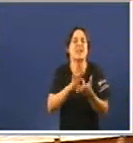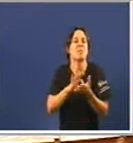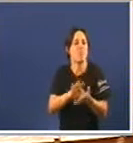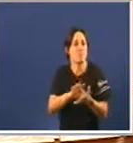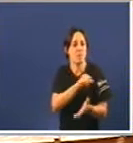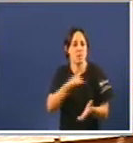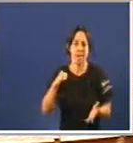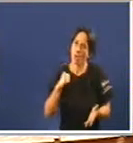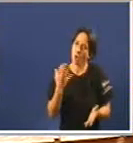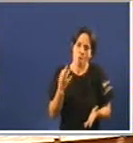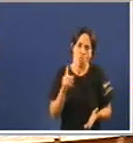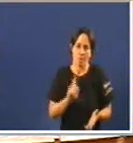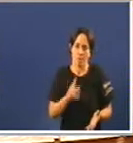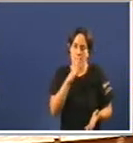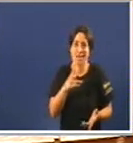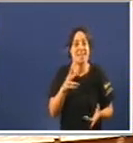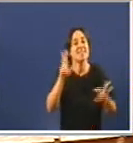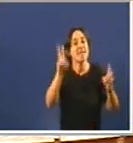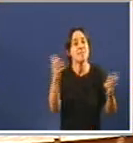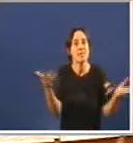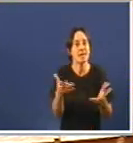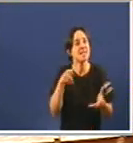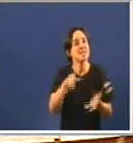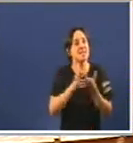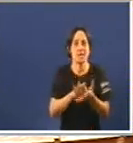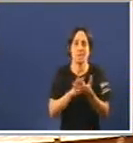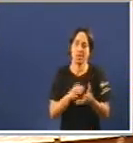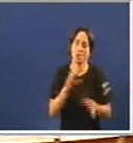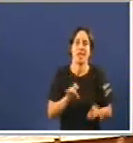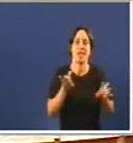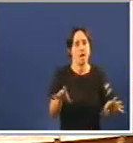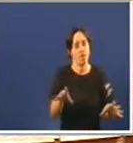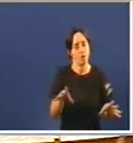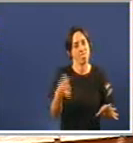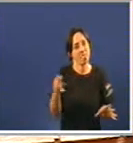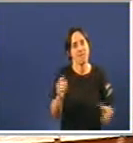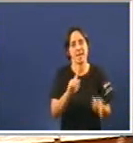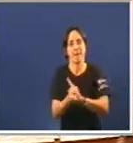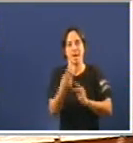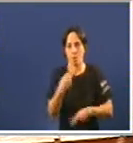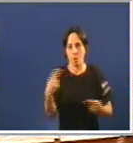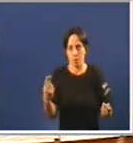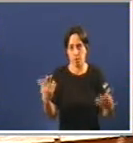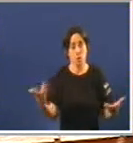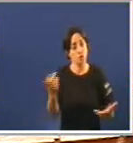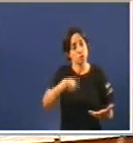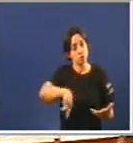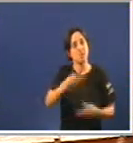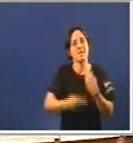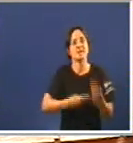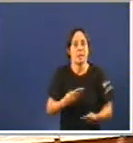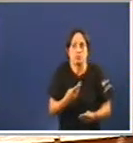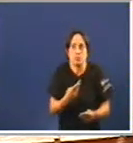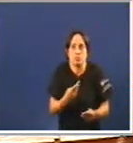porque a atención ás emerxencias é un servizo moi delicado, señorías. Consideramos que está bastante